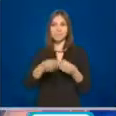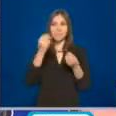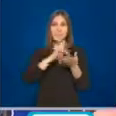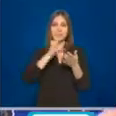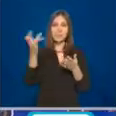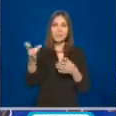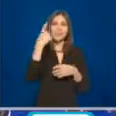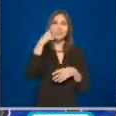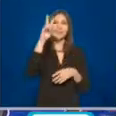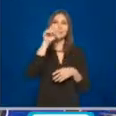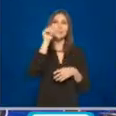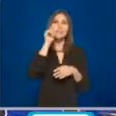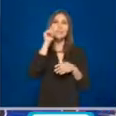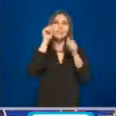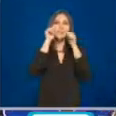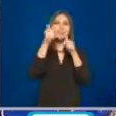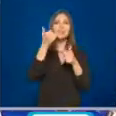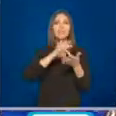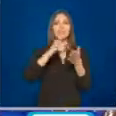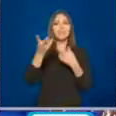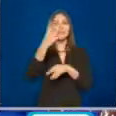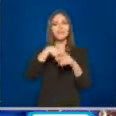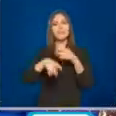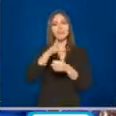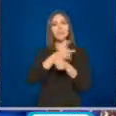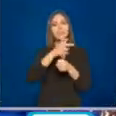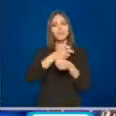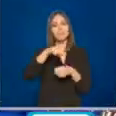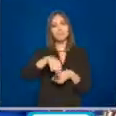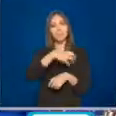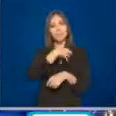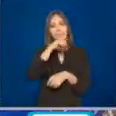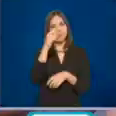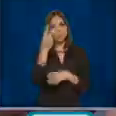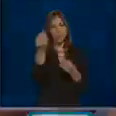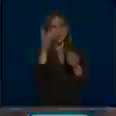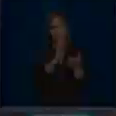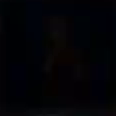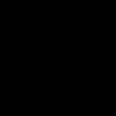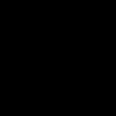al pendiente y el espacio, como siempre, aquí en Capital 21. Muchas gracias. Gracias a ti. El aplauso para Alejandra Orozco. Adelante.